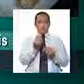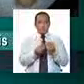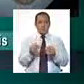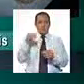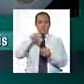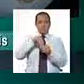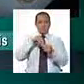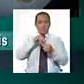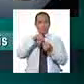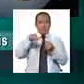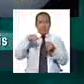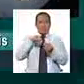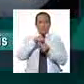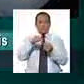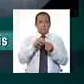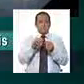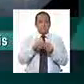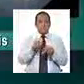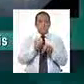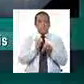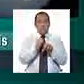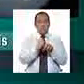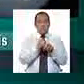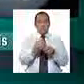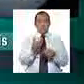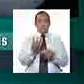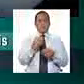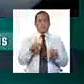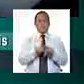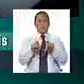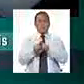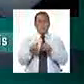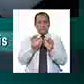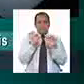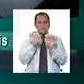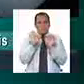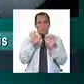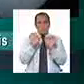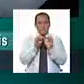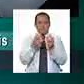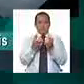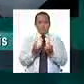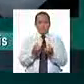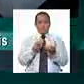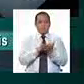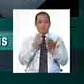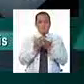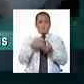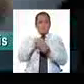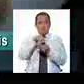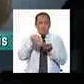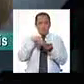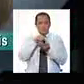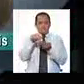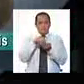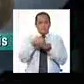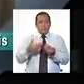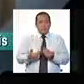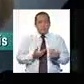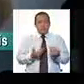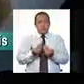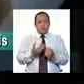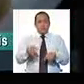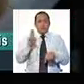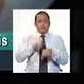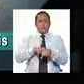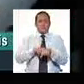simula un nido. Y el nido lo hemos hecho con papa también. Papas nativas que son hilos de papa que hemos deshidratado y hemos puesto huevito como si simular un nido normal,